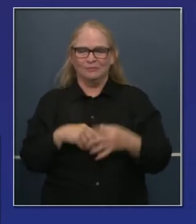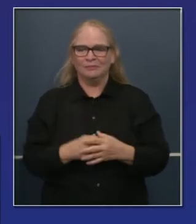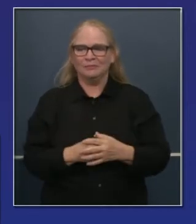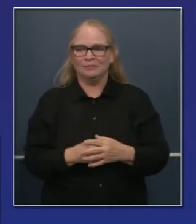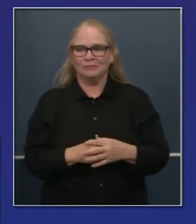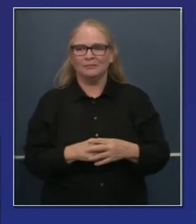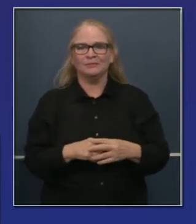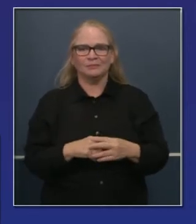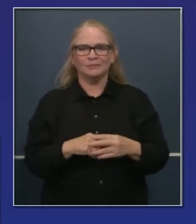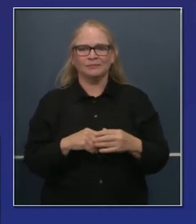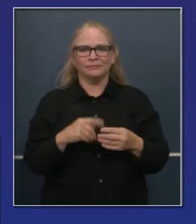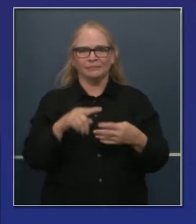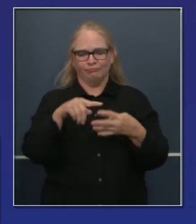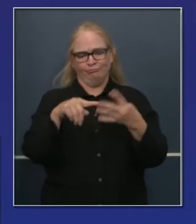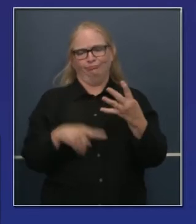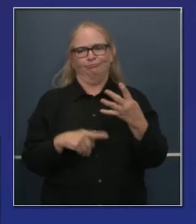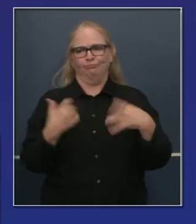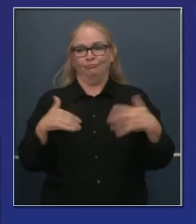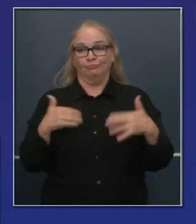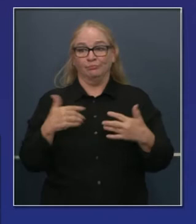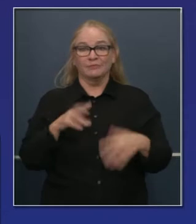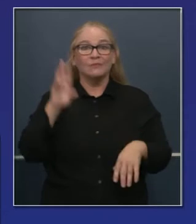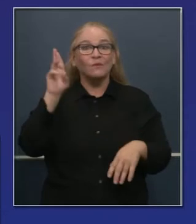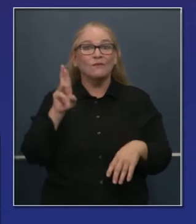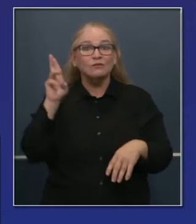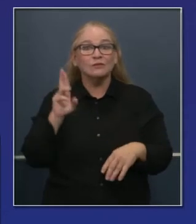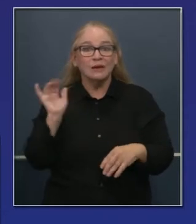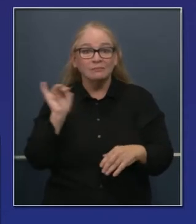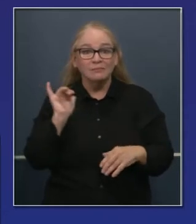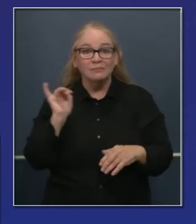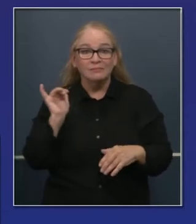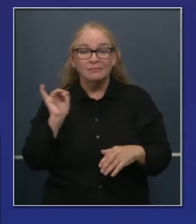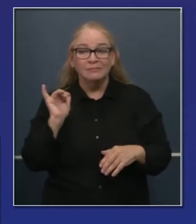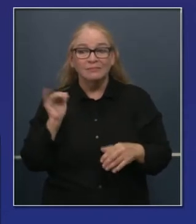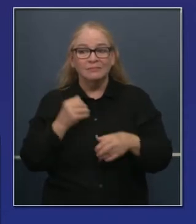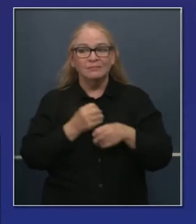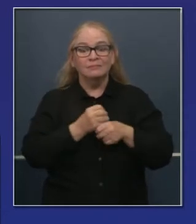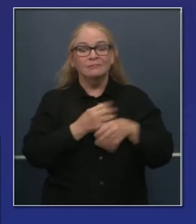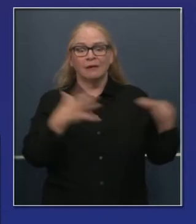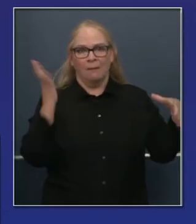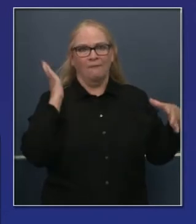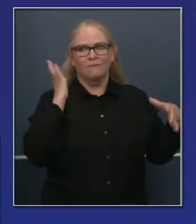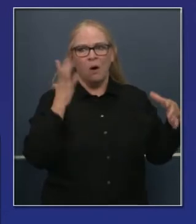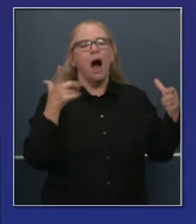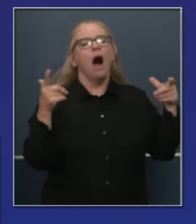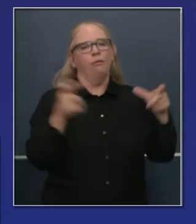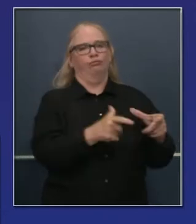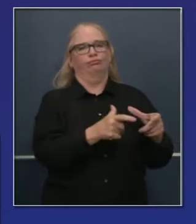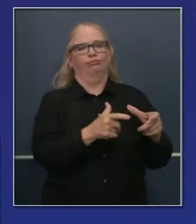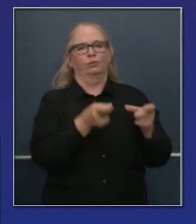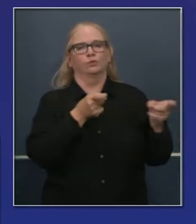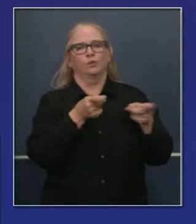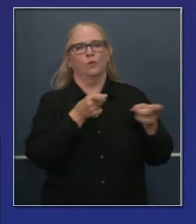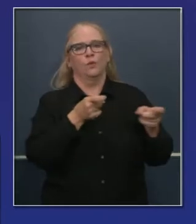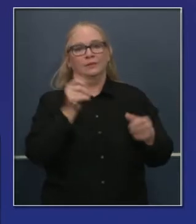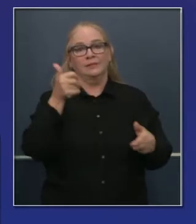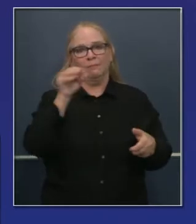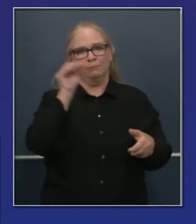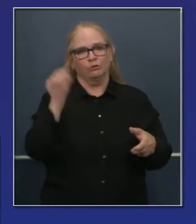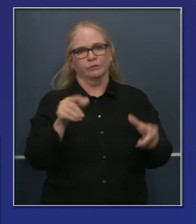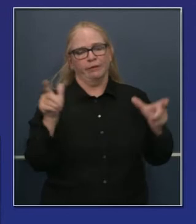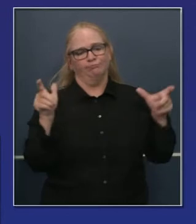ángeles que se ha controlado considerablemente allá en riverside en cada uno de esos incendios hay porcentajes de contención